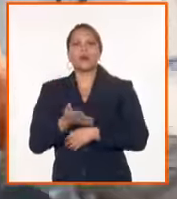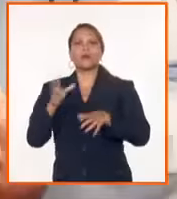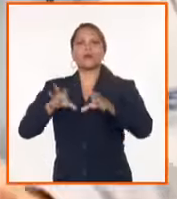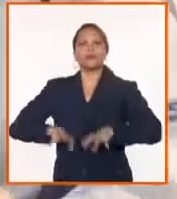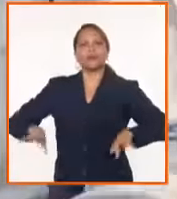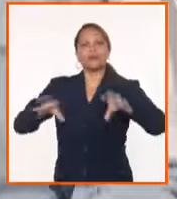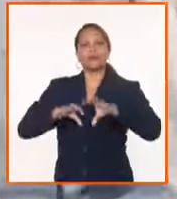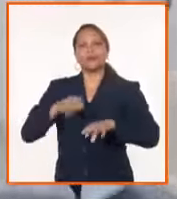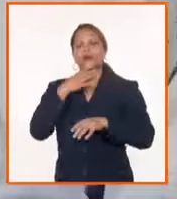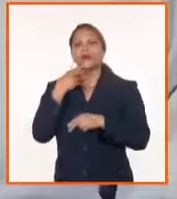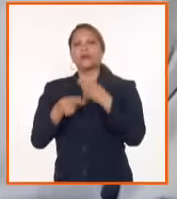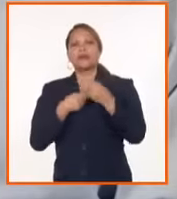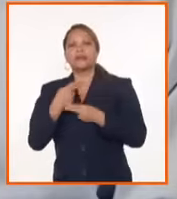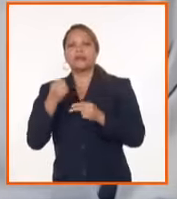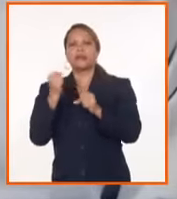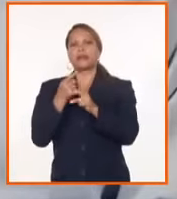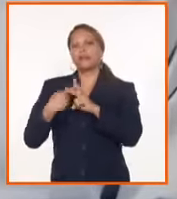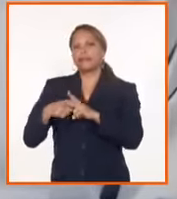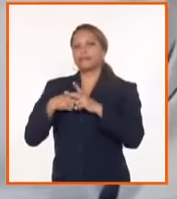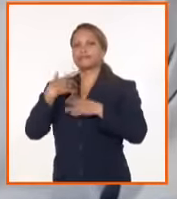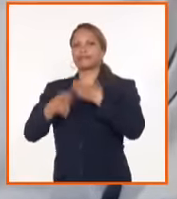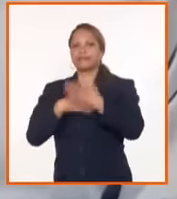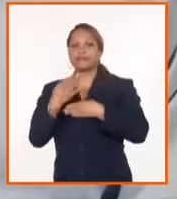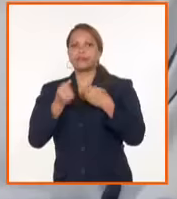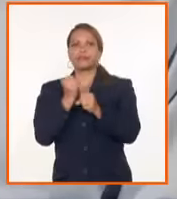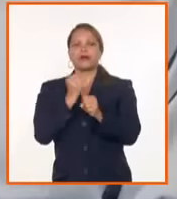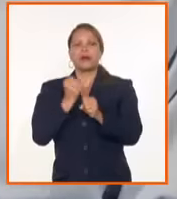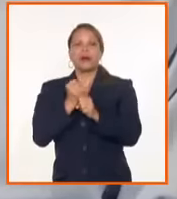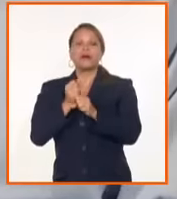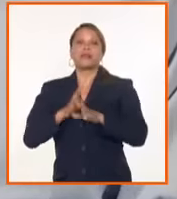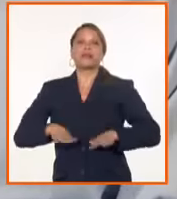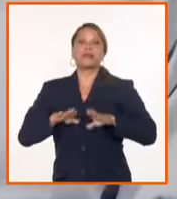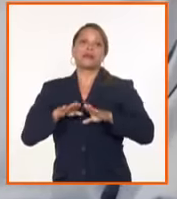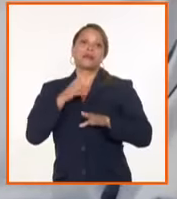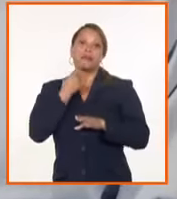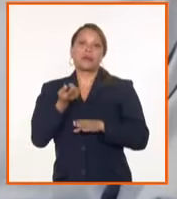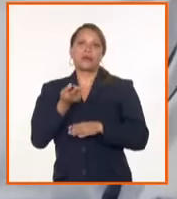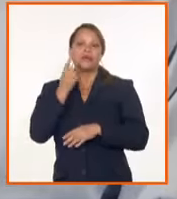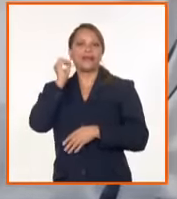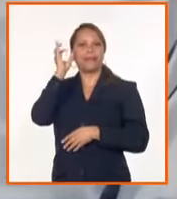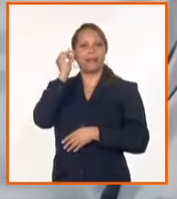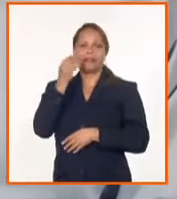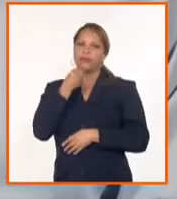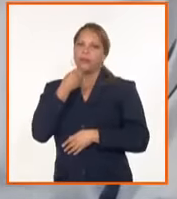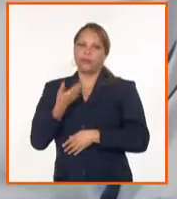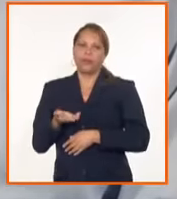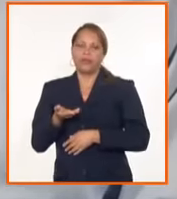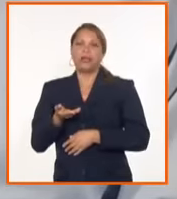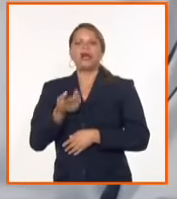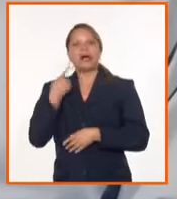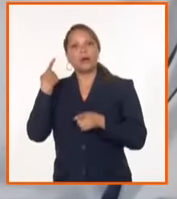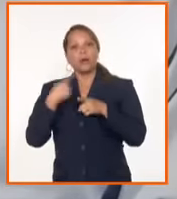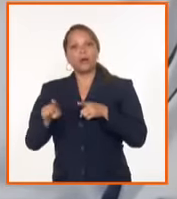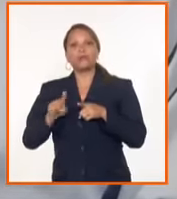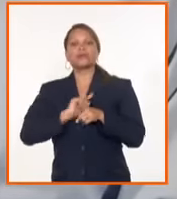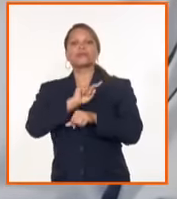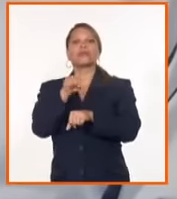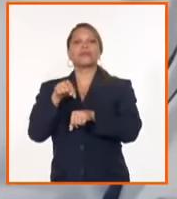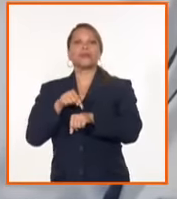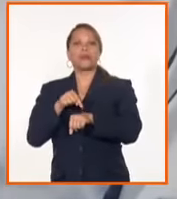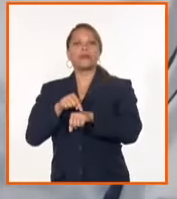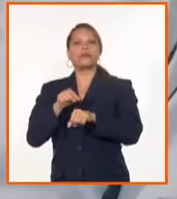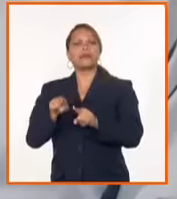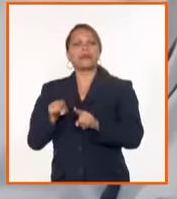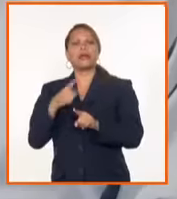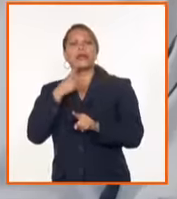proyectar, para hacer trabajo de mesa, porque si no todo es improvisando. Y tiene otros espacios en los cuales